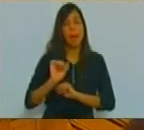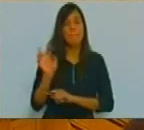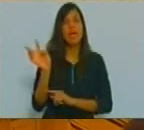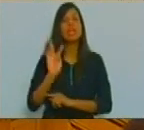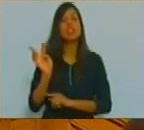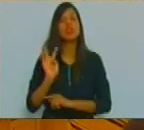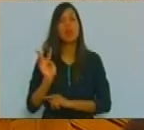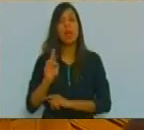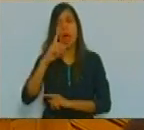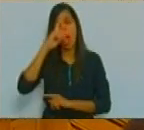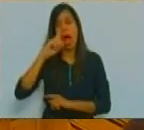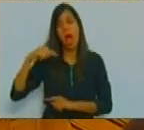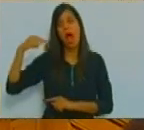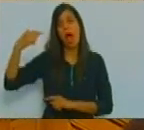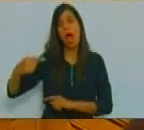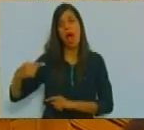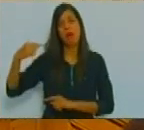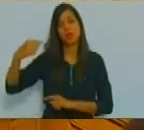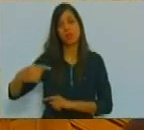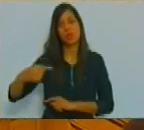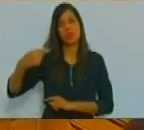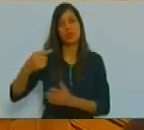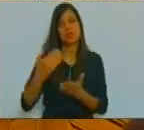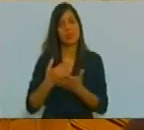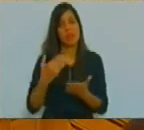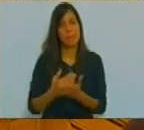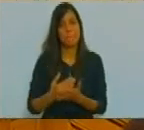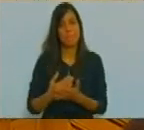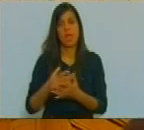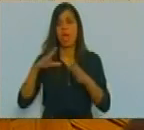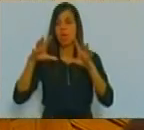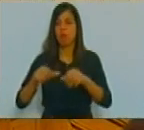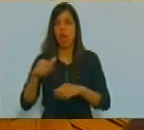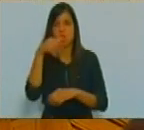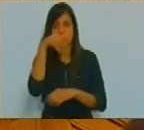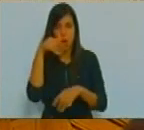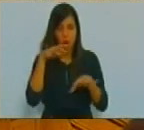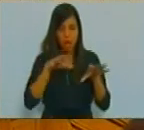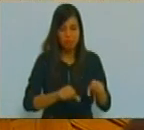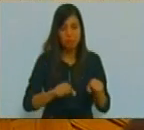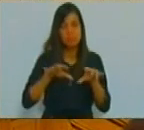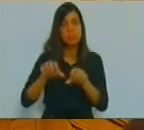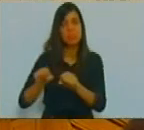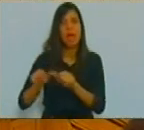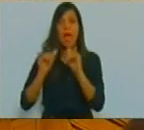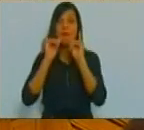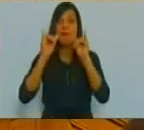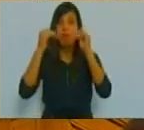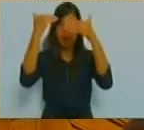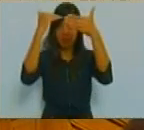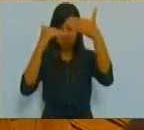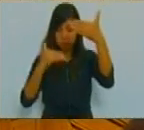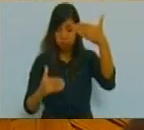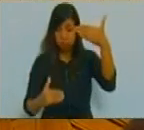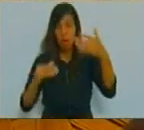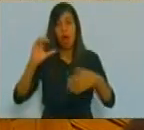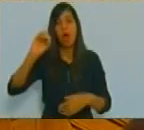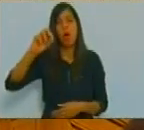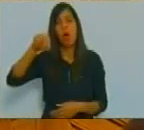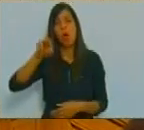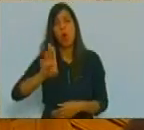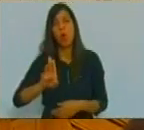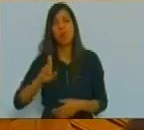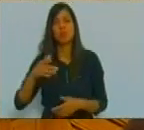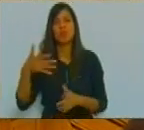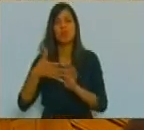año tras año incrementa las incautaciones ese mismo informe de naciones unidas de la lucha contra el narcotráfico